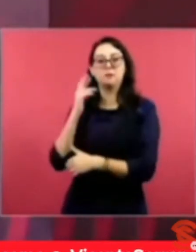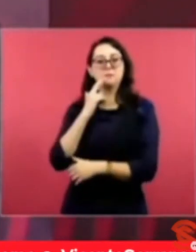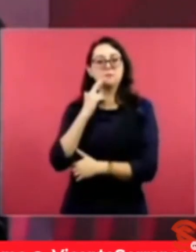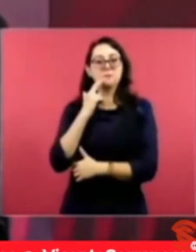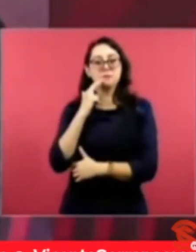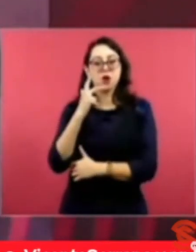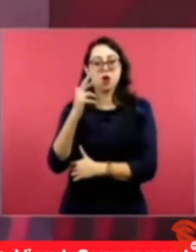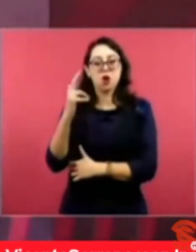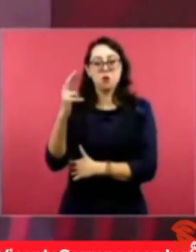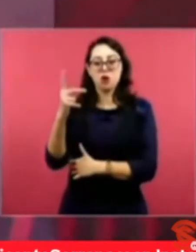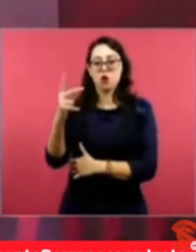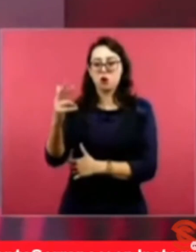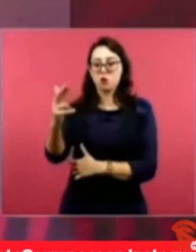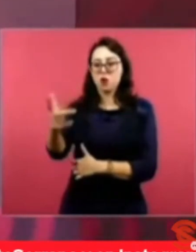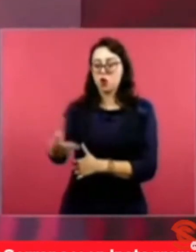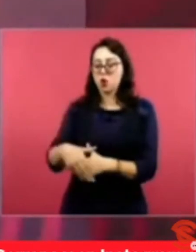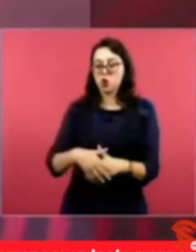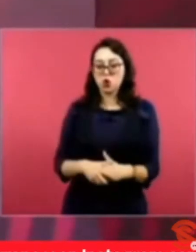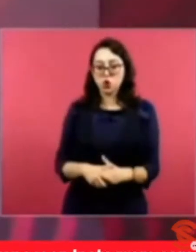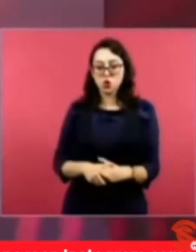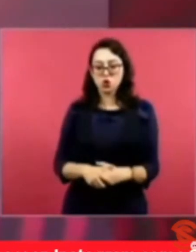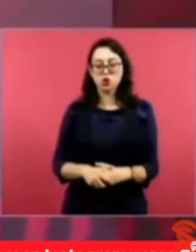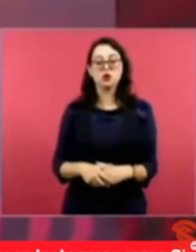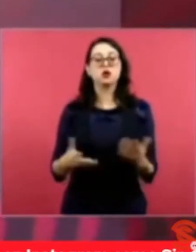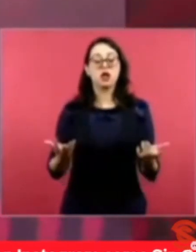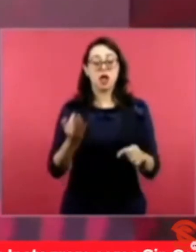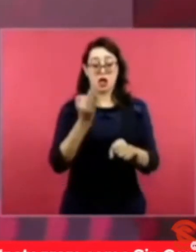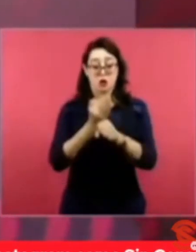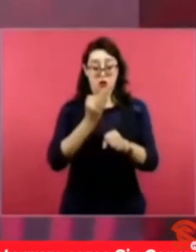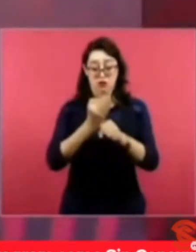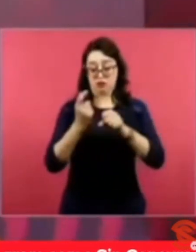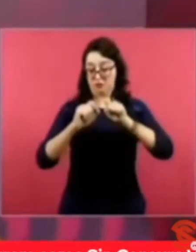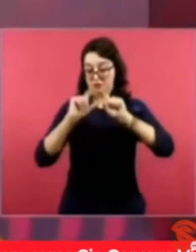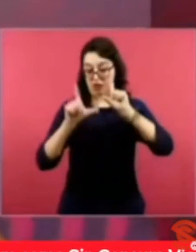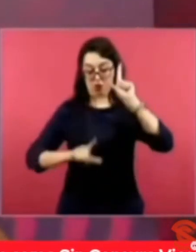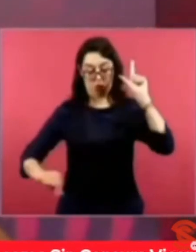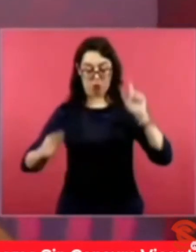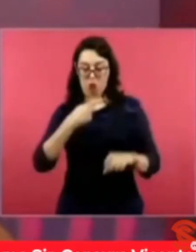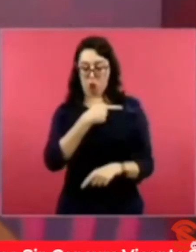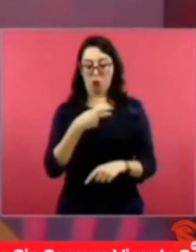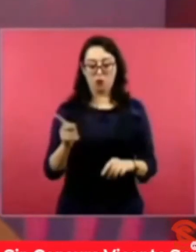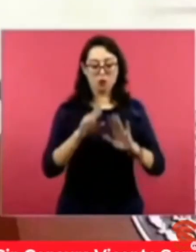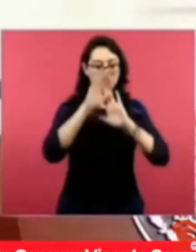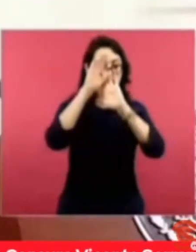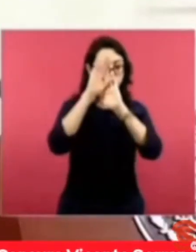A primer lugar en reducción de pobreza, Chiapas.